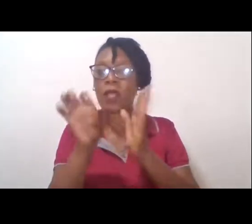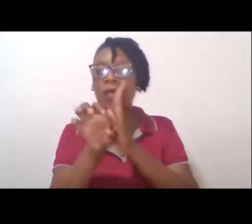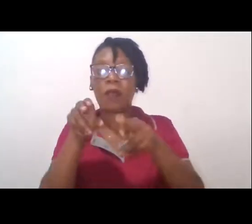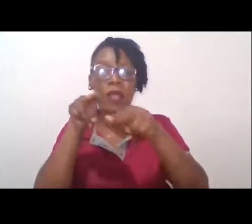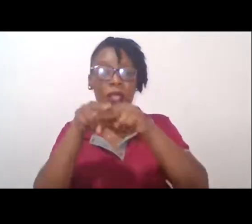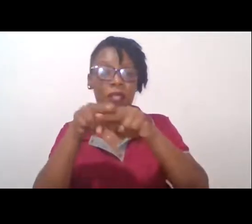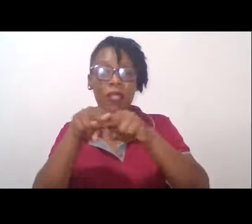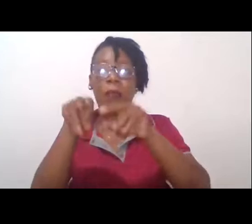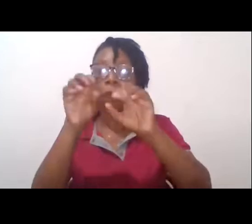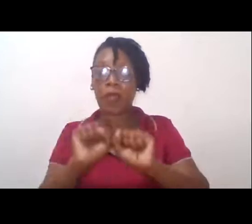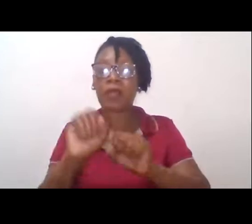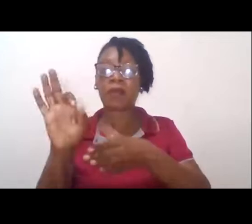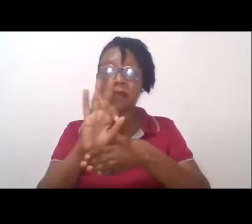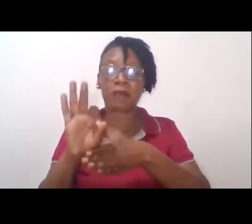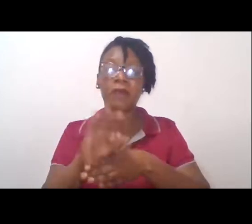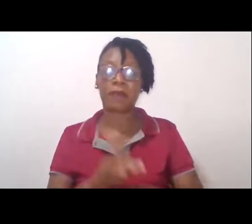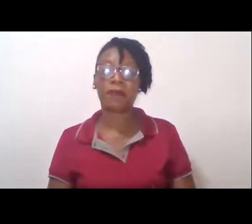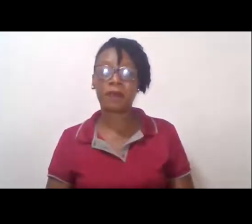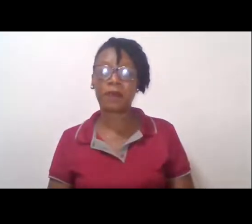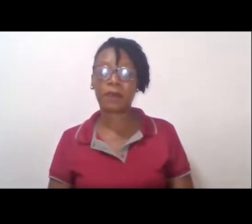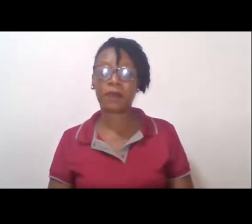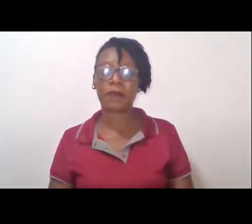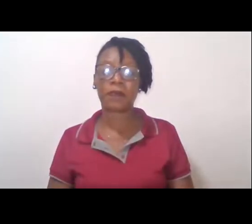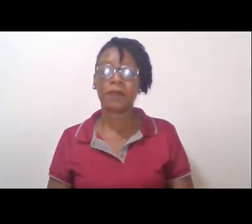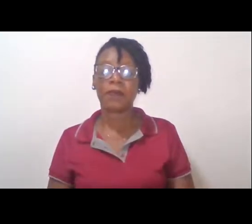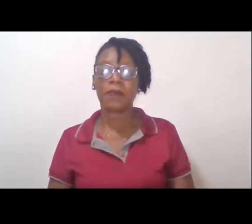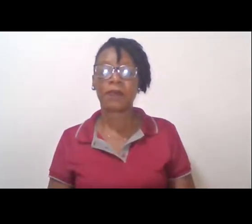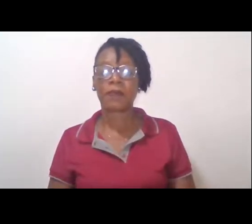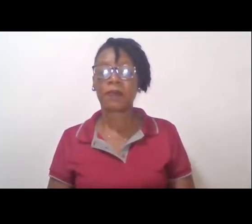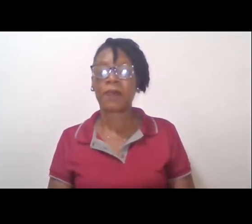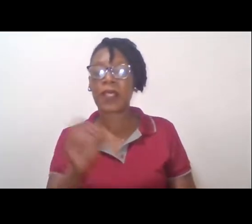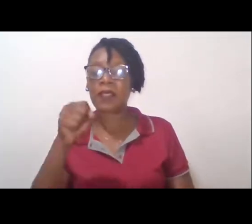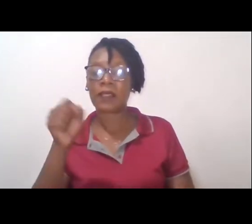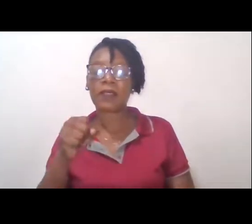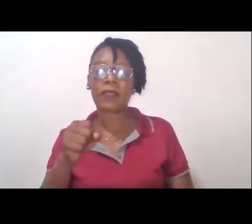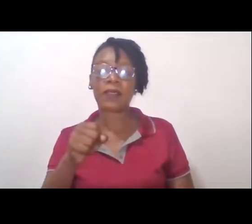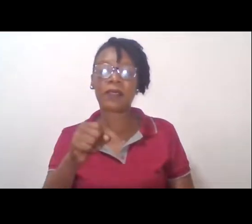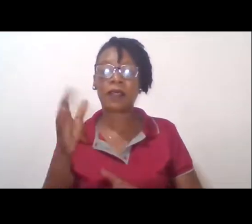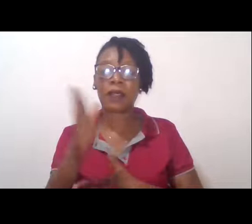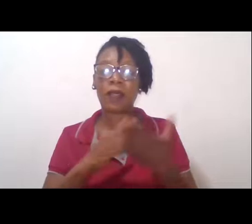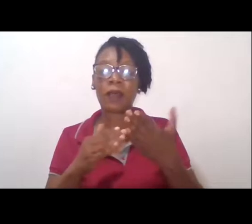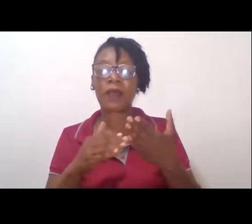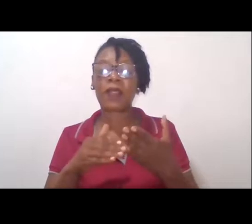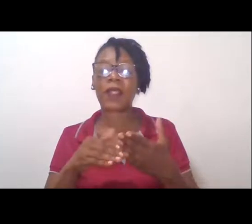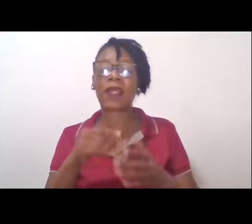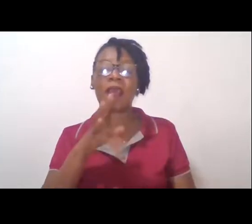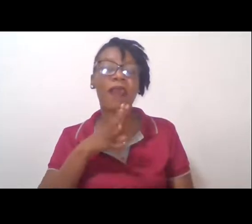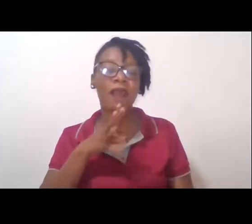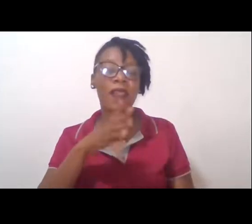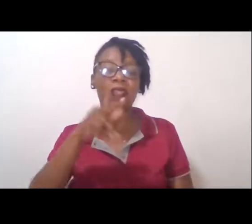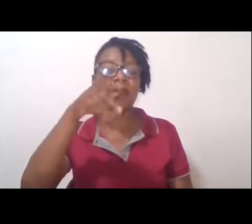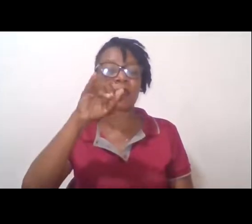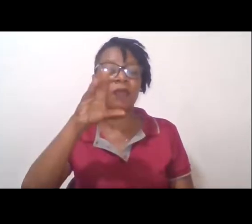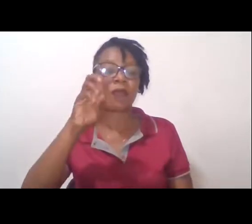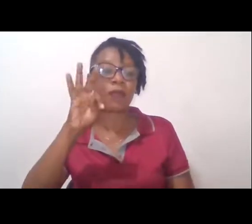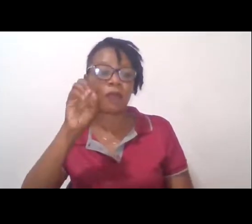aunque la persona sea no verbal. Sigue. Sí, y hay muchos colegas que han estado mencionando el pictograma, ¿verdad? Que